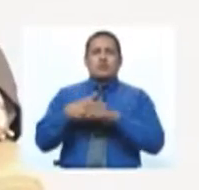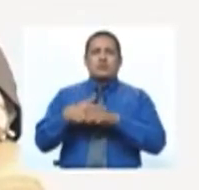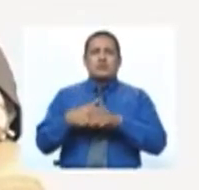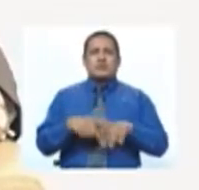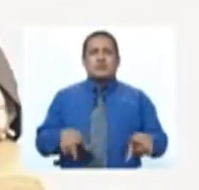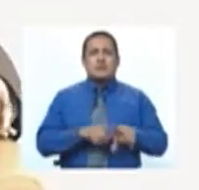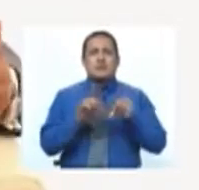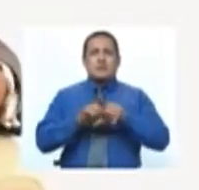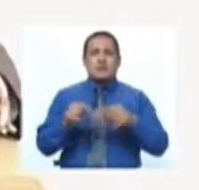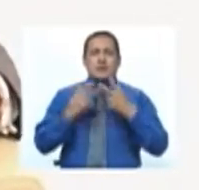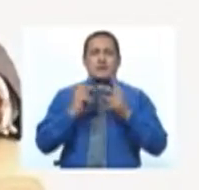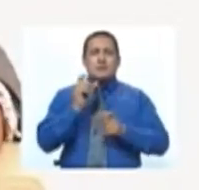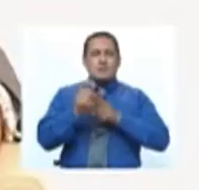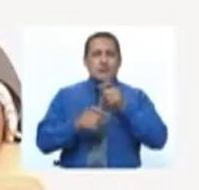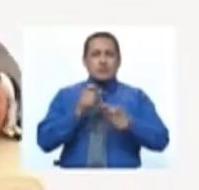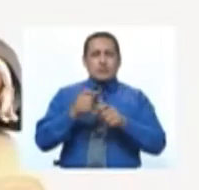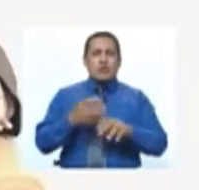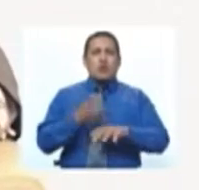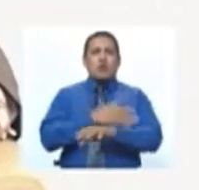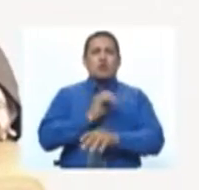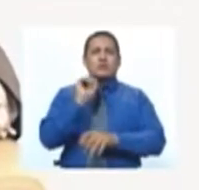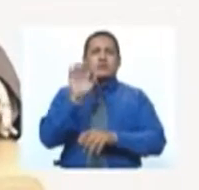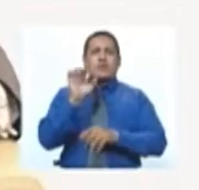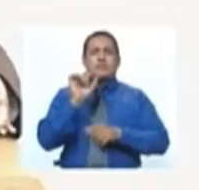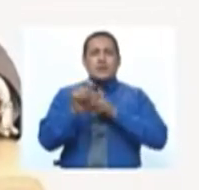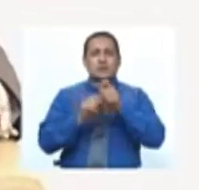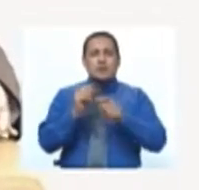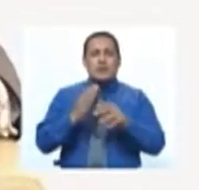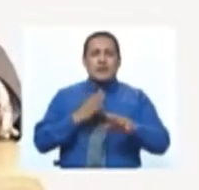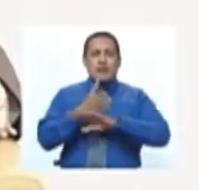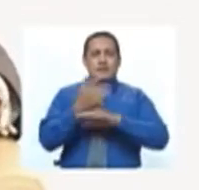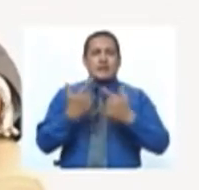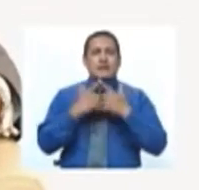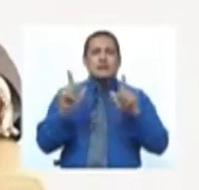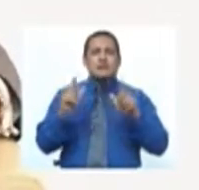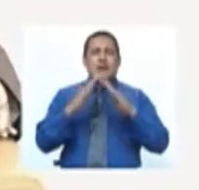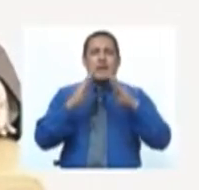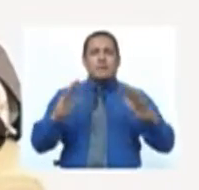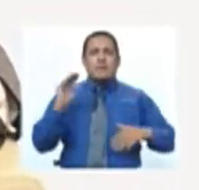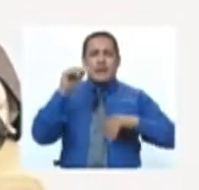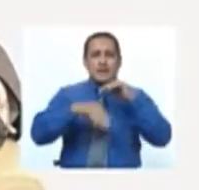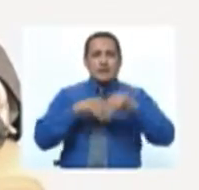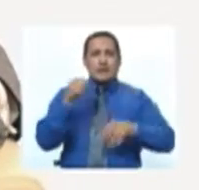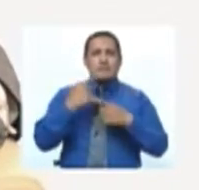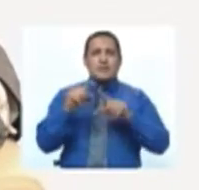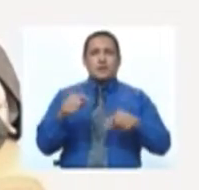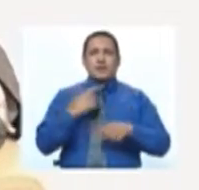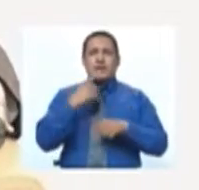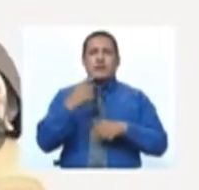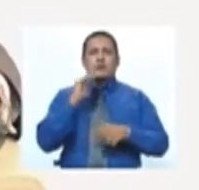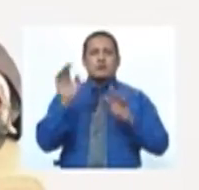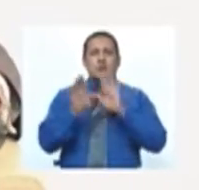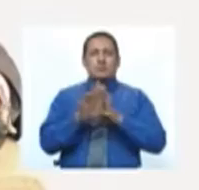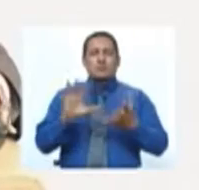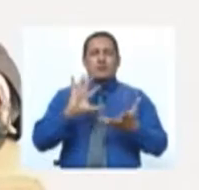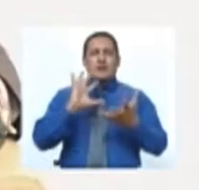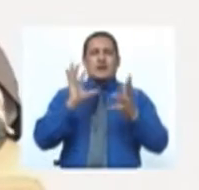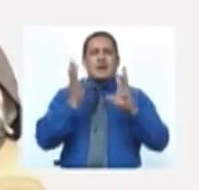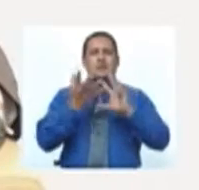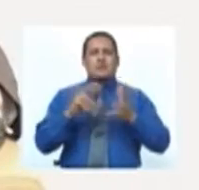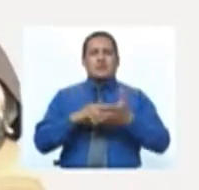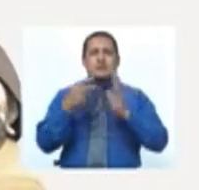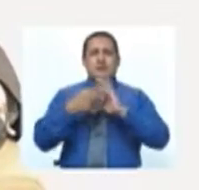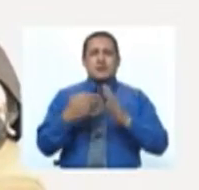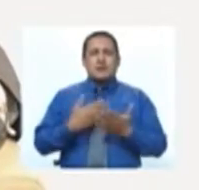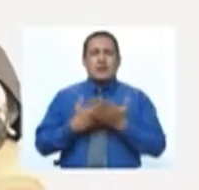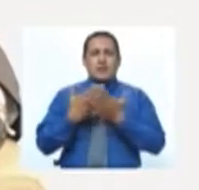así, para que otras personas, otros ciudadanos puedan acceder libremente a la playa. Pero eso, digamos, es una deformación de